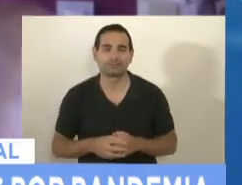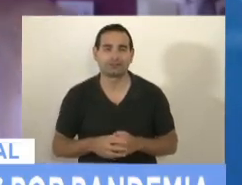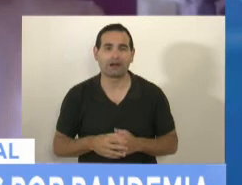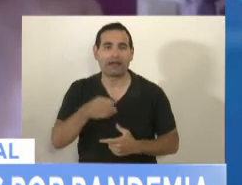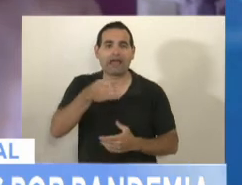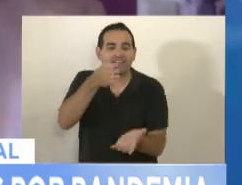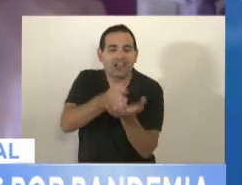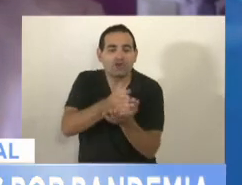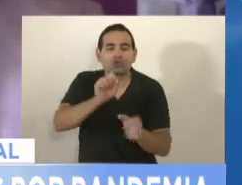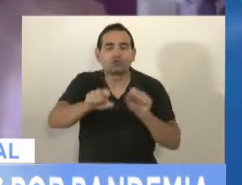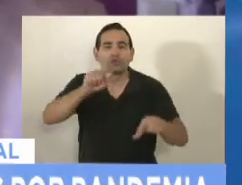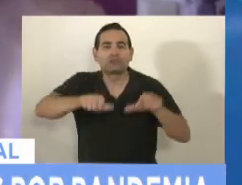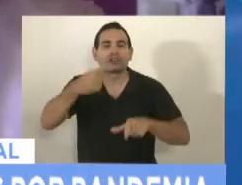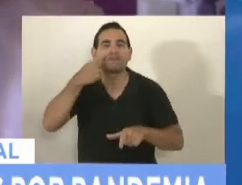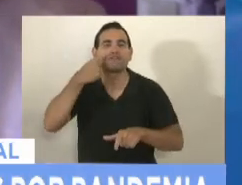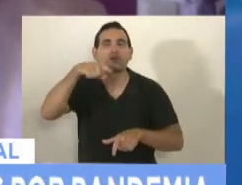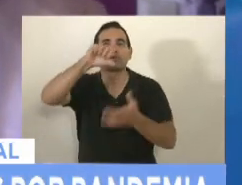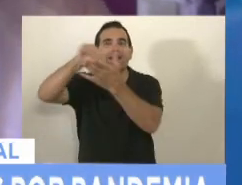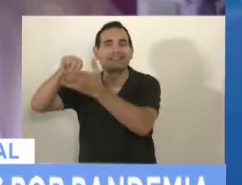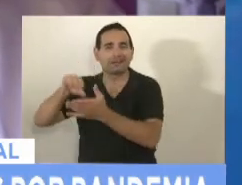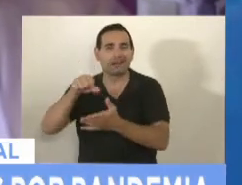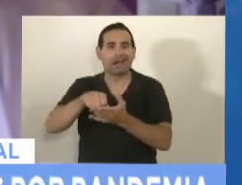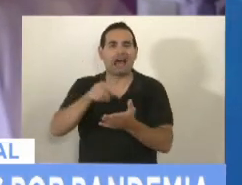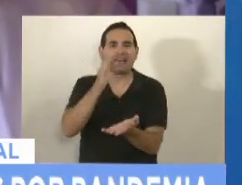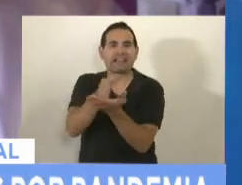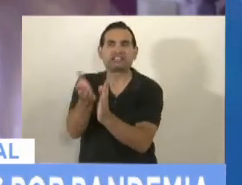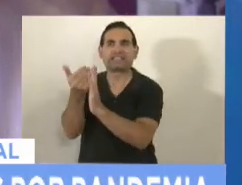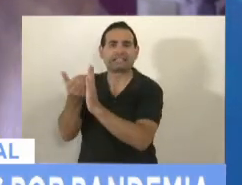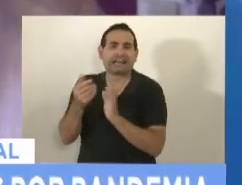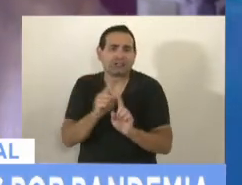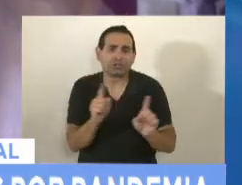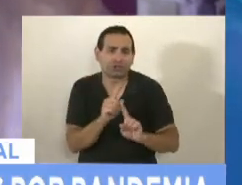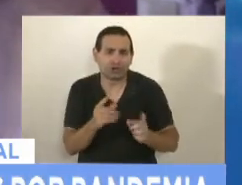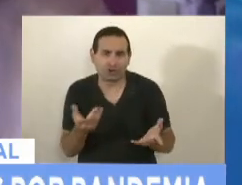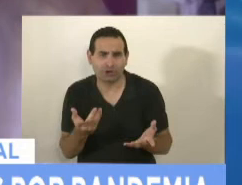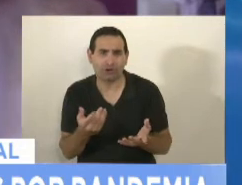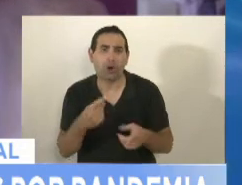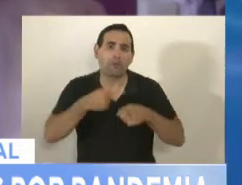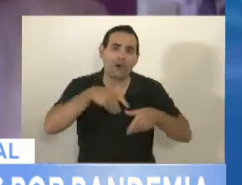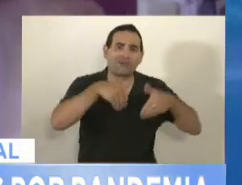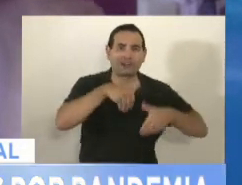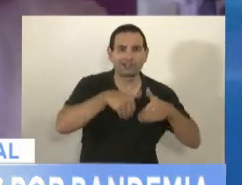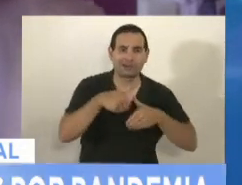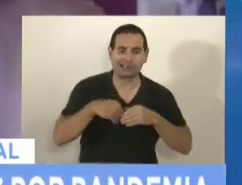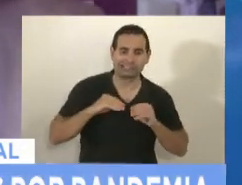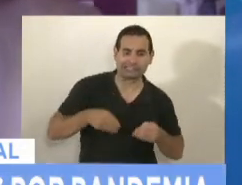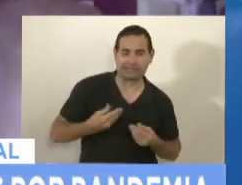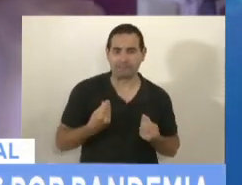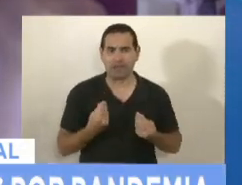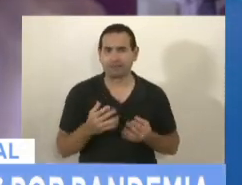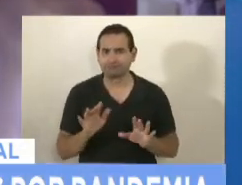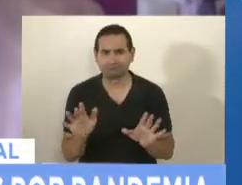cercenar los derechos de quienes viven fuera del país para que haya menos votos en contra. El aluvión de los votos en contra del propio